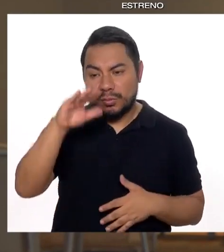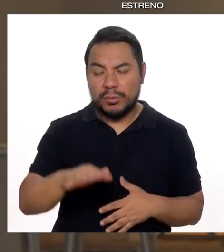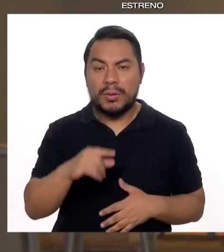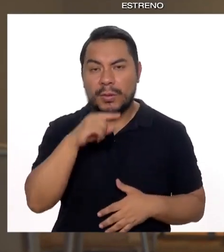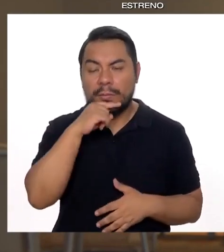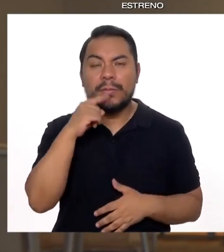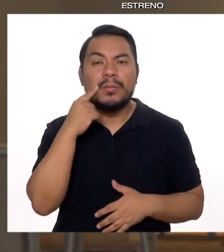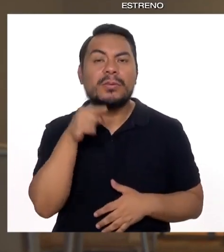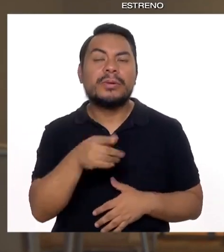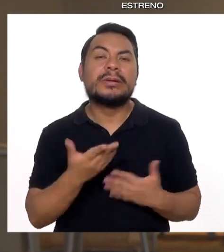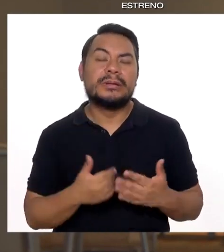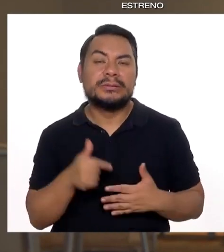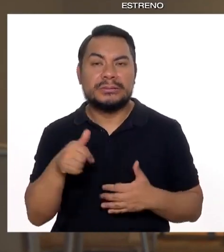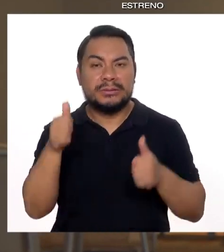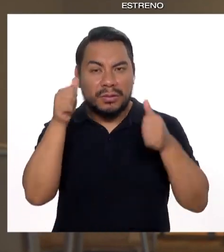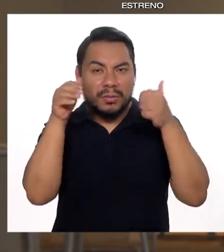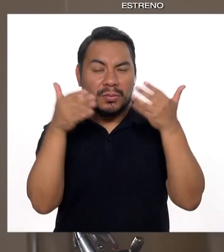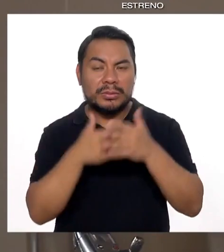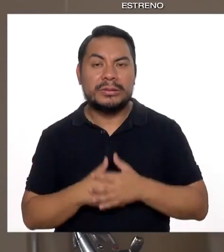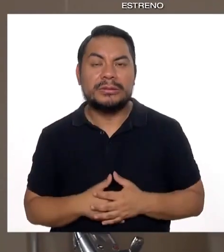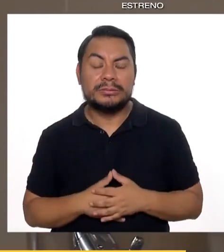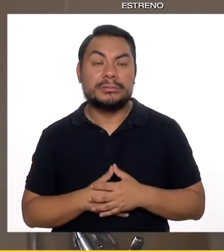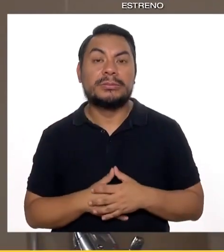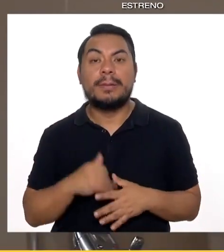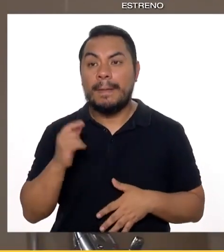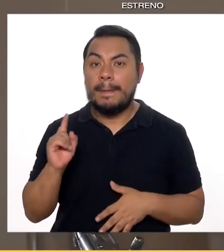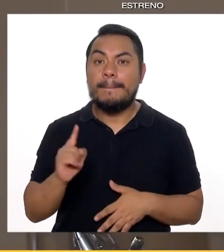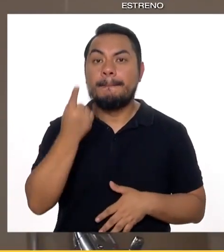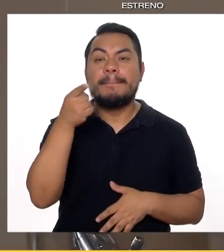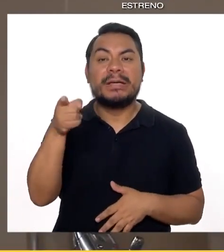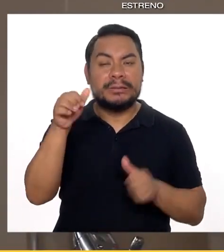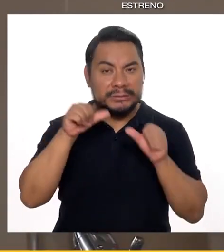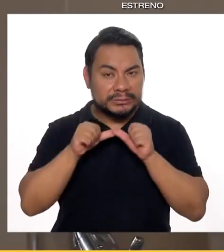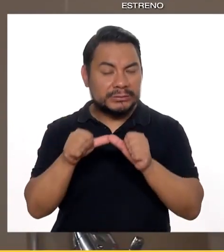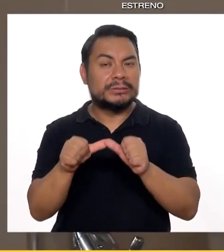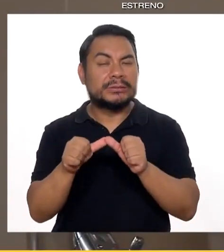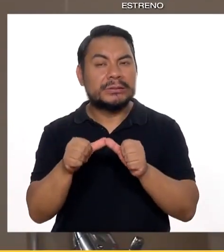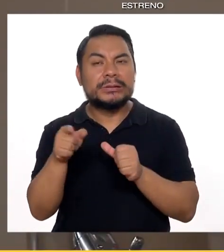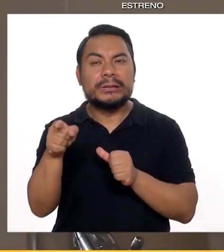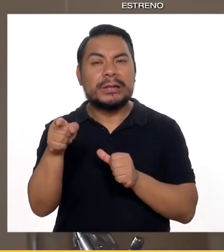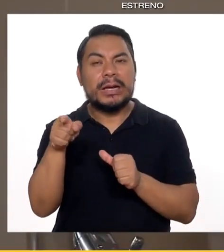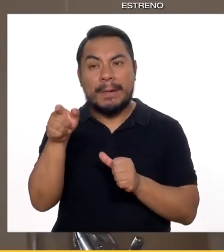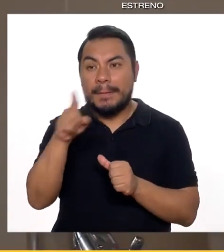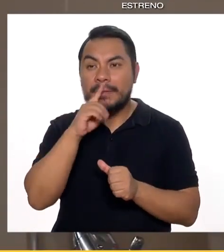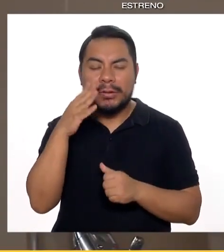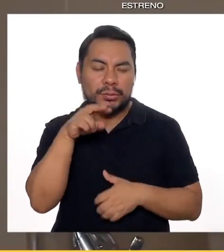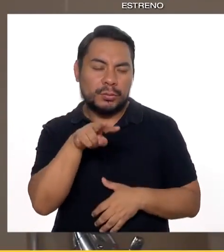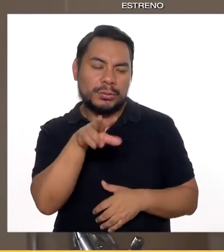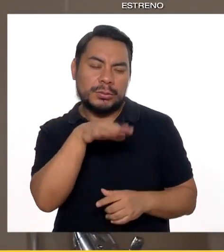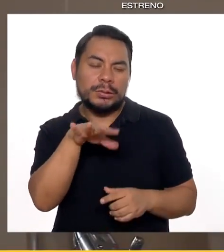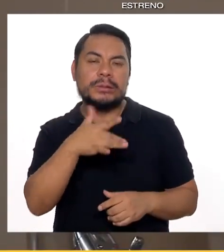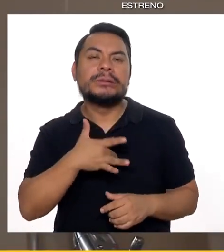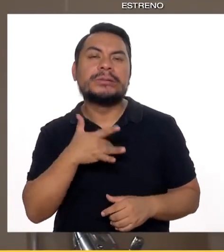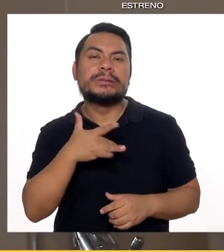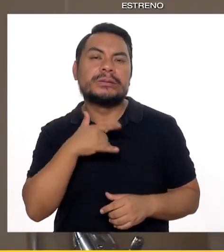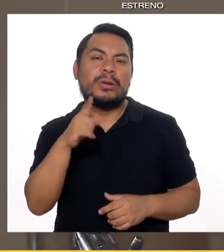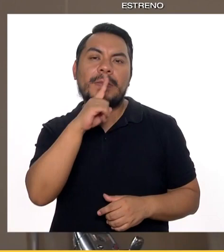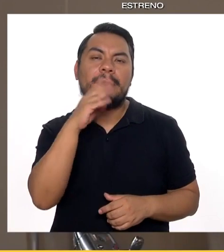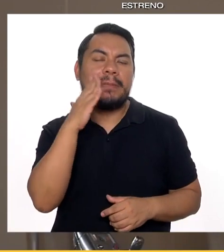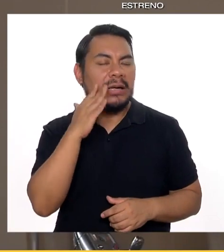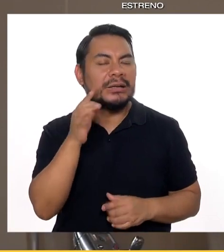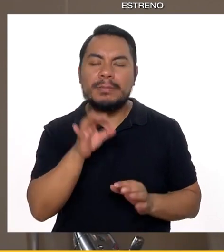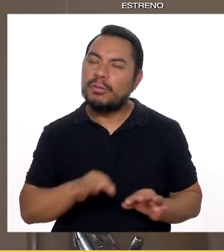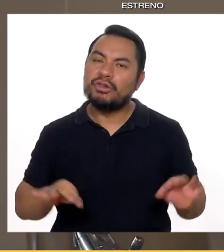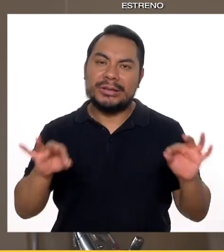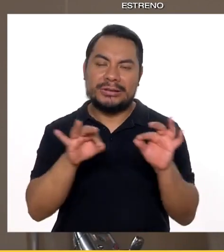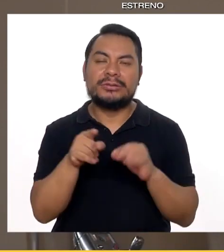niño o una niña con autismo. En principio, que sigan la intuición de padres. Esto para mí es